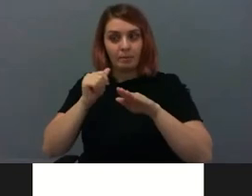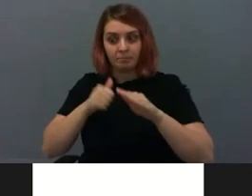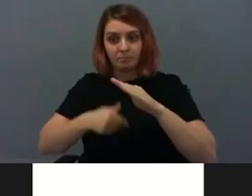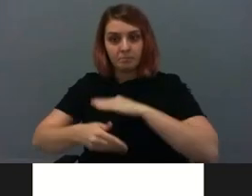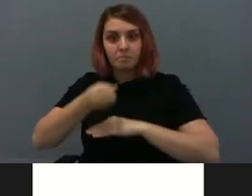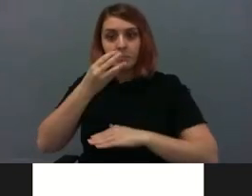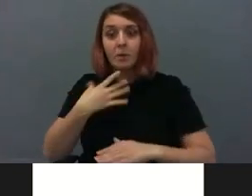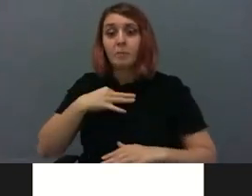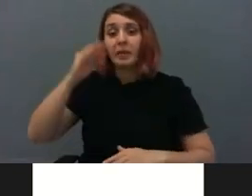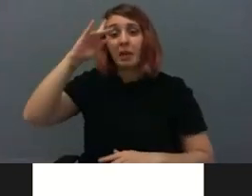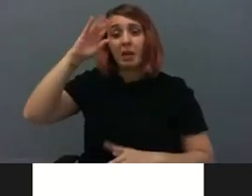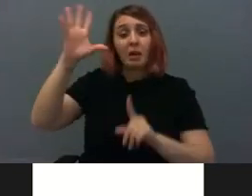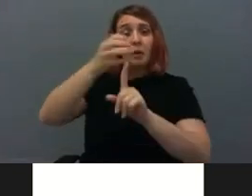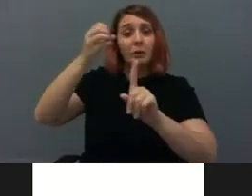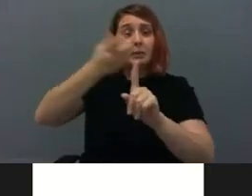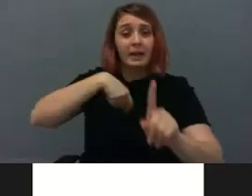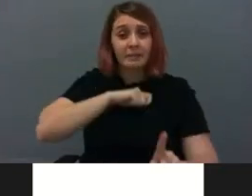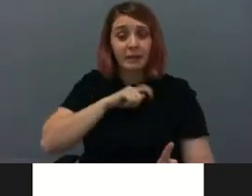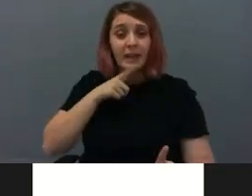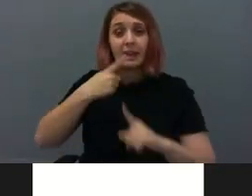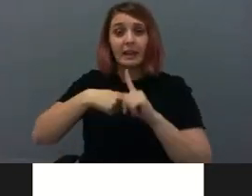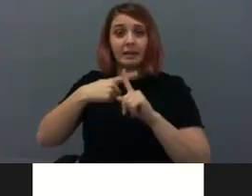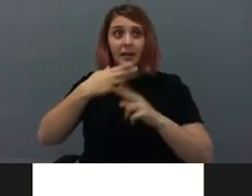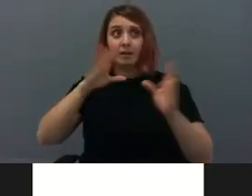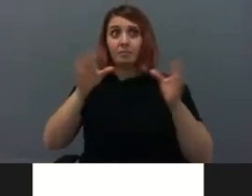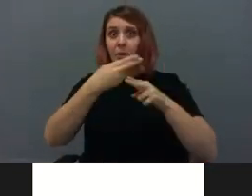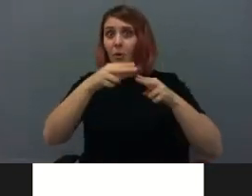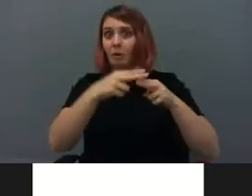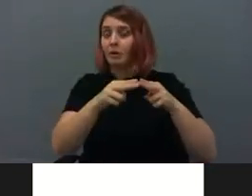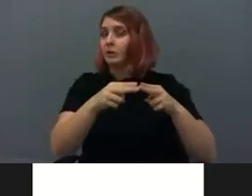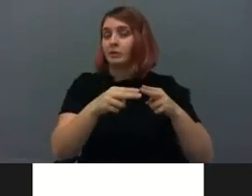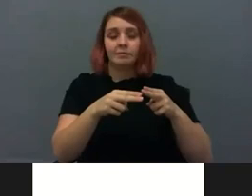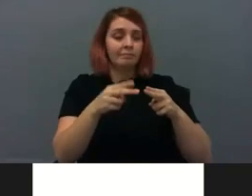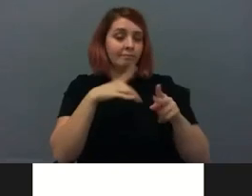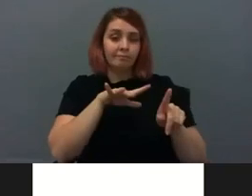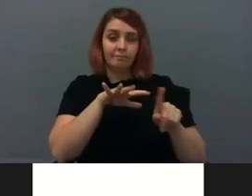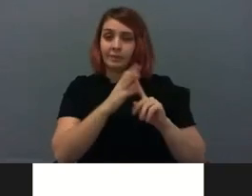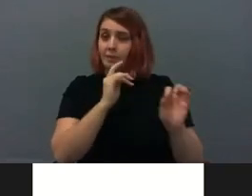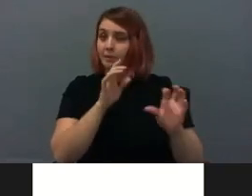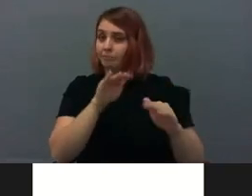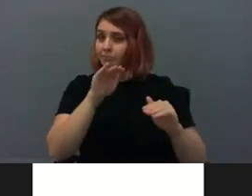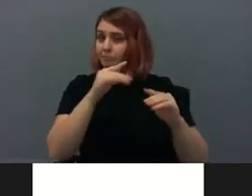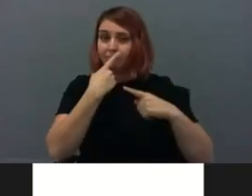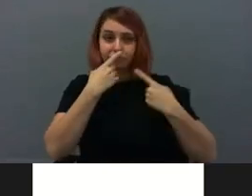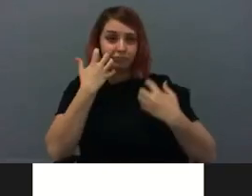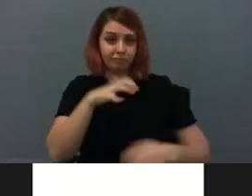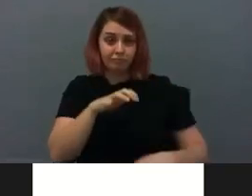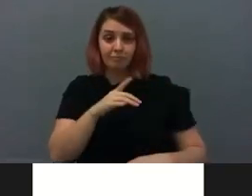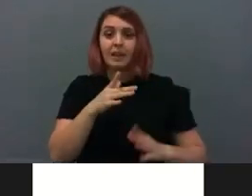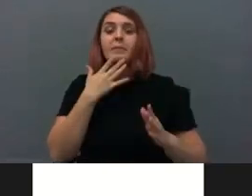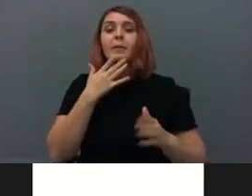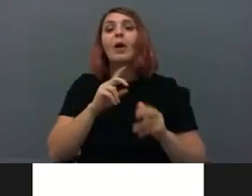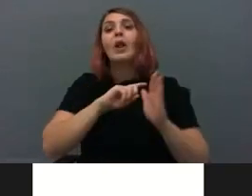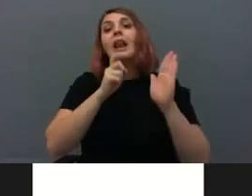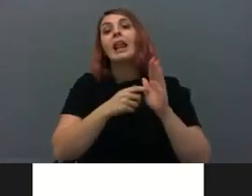es un sueño o una utopía en España. El nivel de nuestros políticos deja mucho que desear en este aspecto concreto. Un ejemplo, la ley de